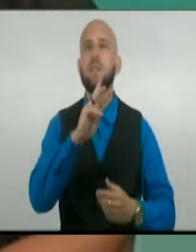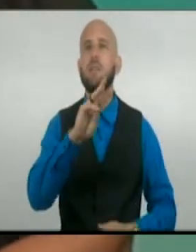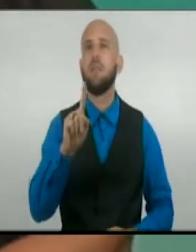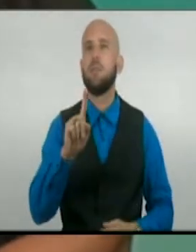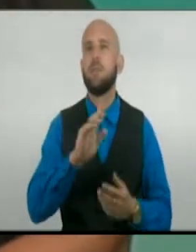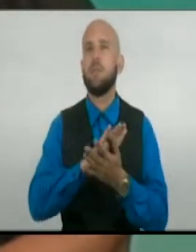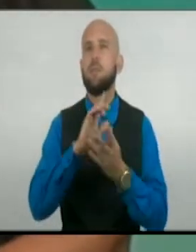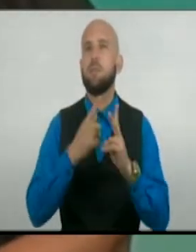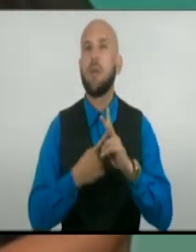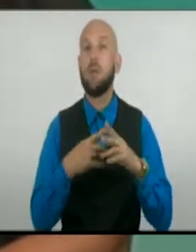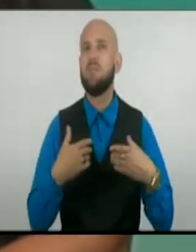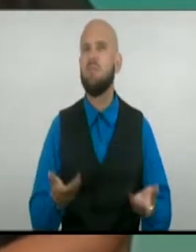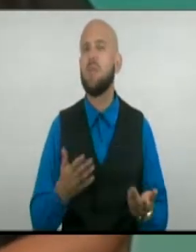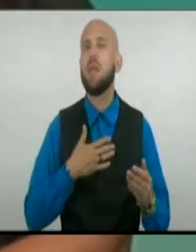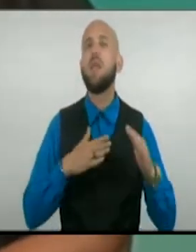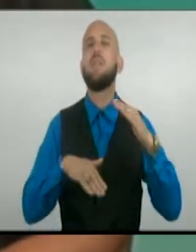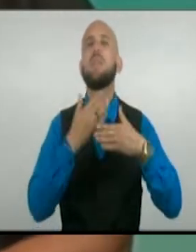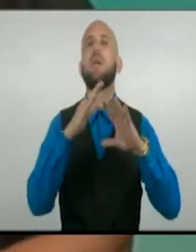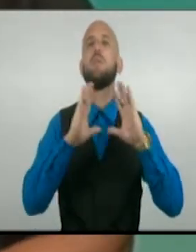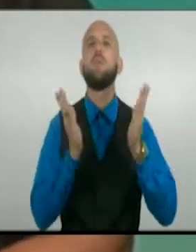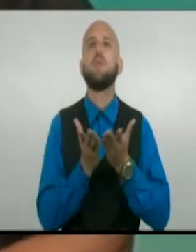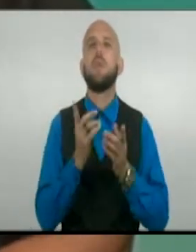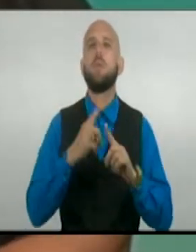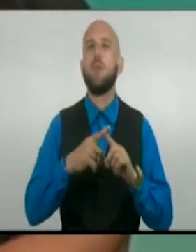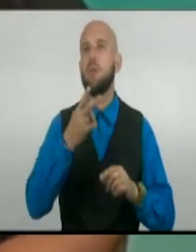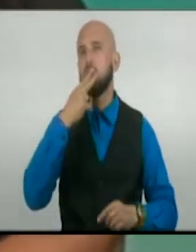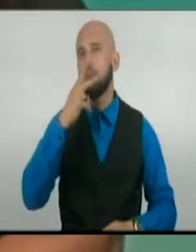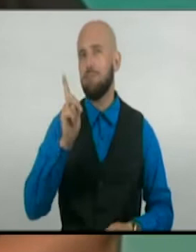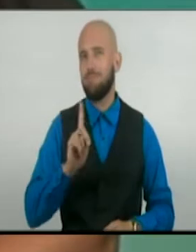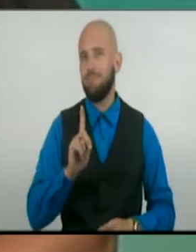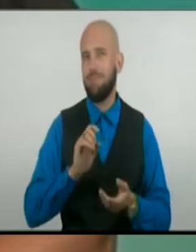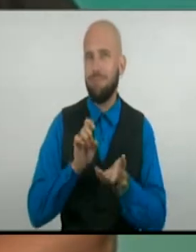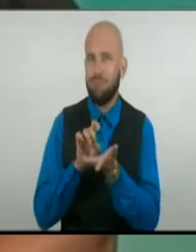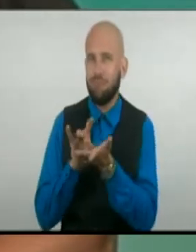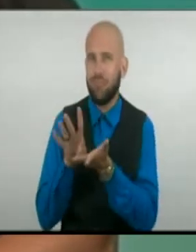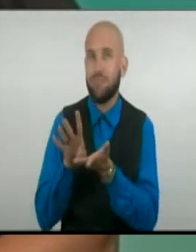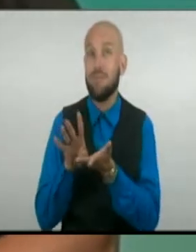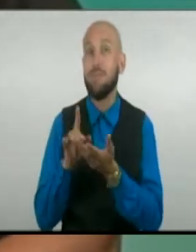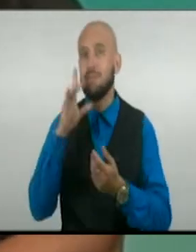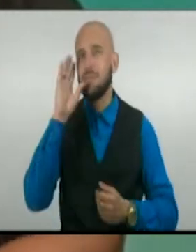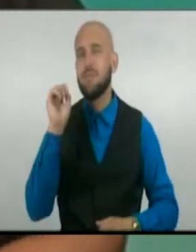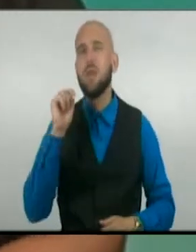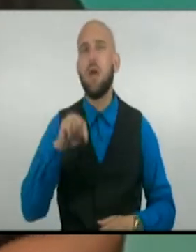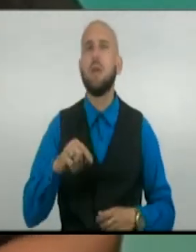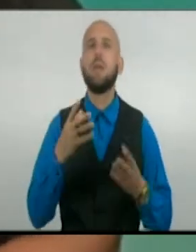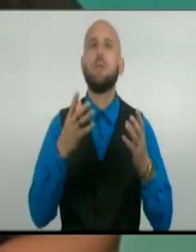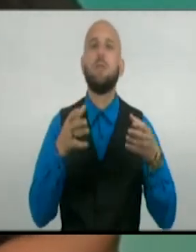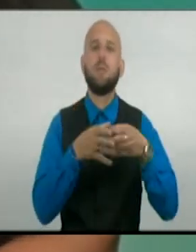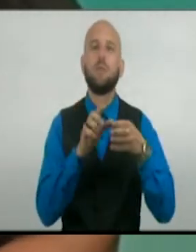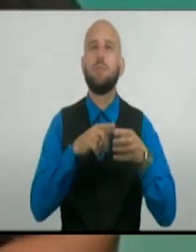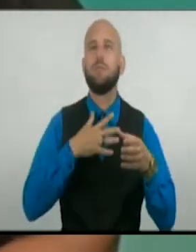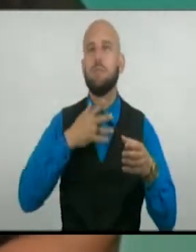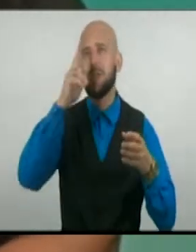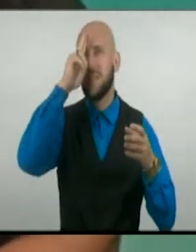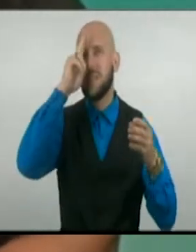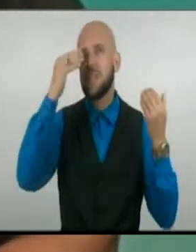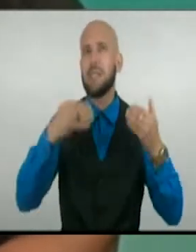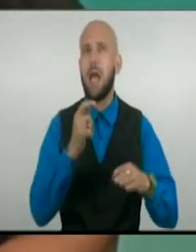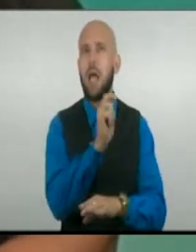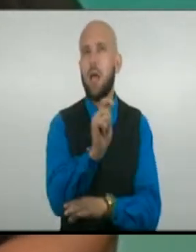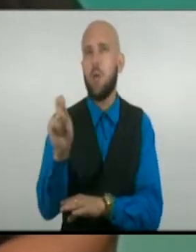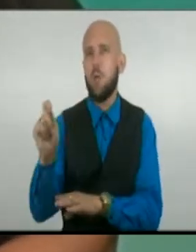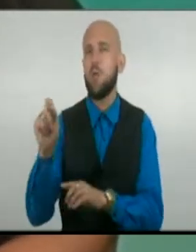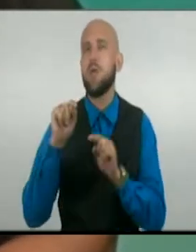día mundial sin fumar prosalud en camagüey realizó actividades sobre todo con los jóvenes para